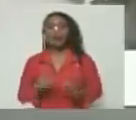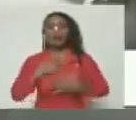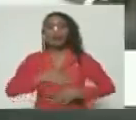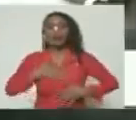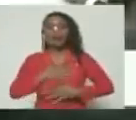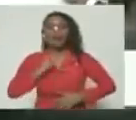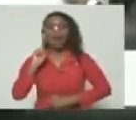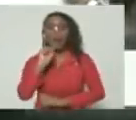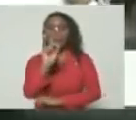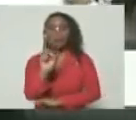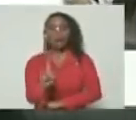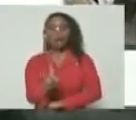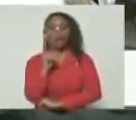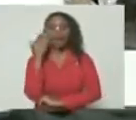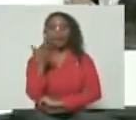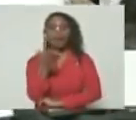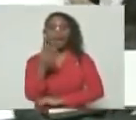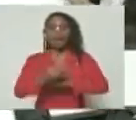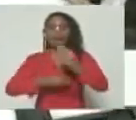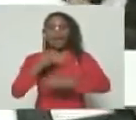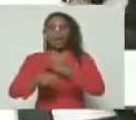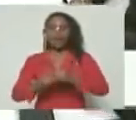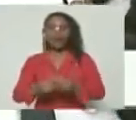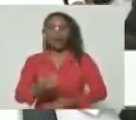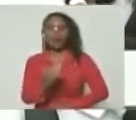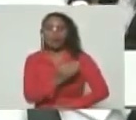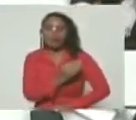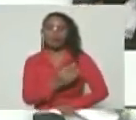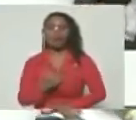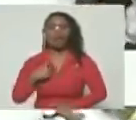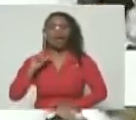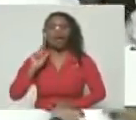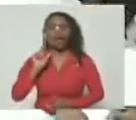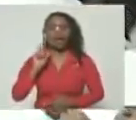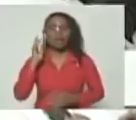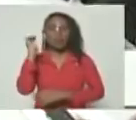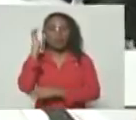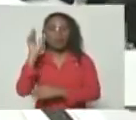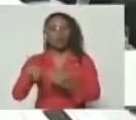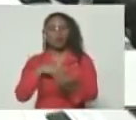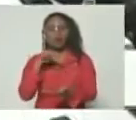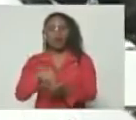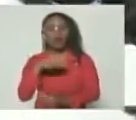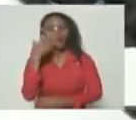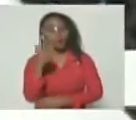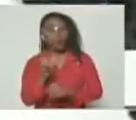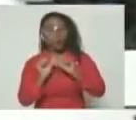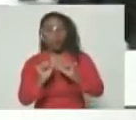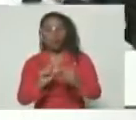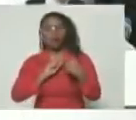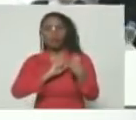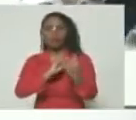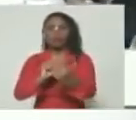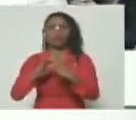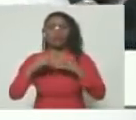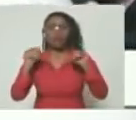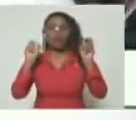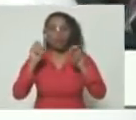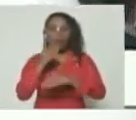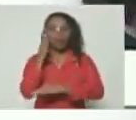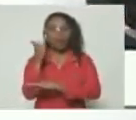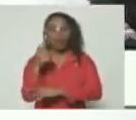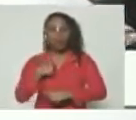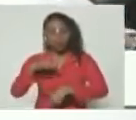las preguntas que usted hizo en el seno de la Asamblea Nacional. De todas maneras, ustedes seguirán su debate de todos los temas allá, que yo